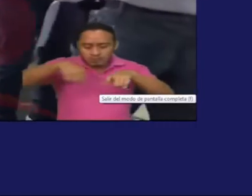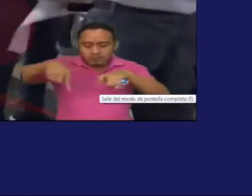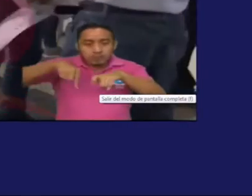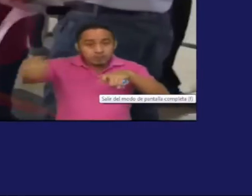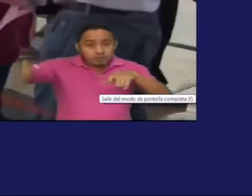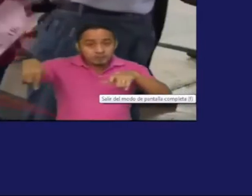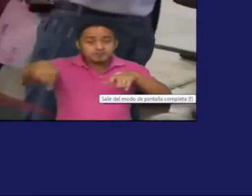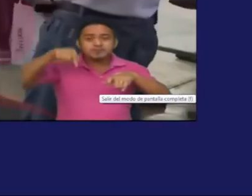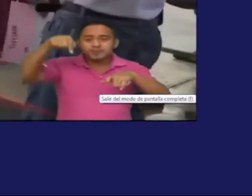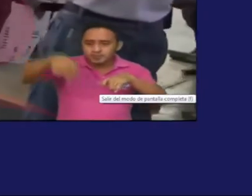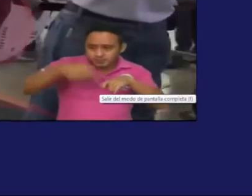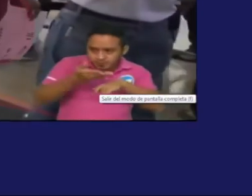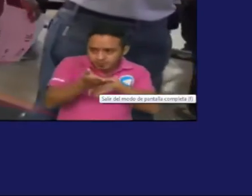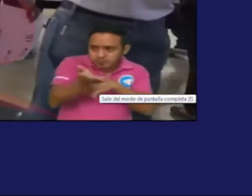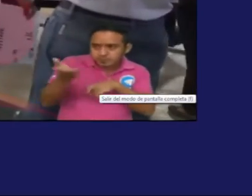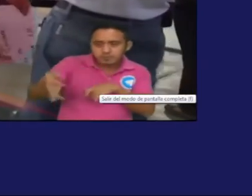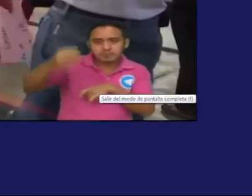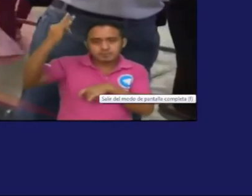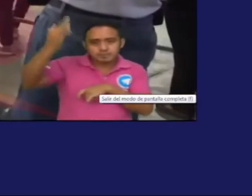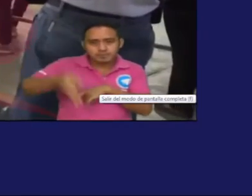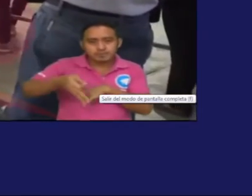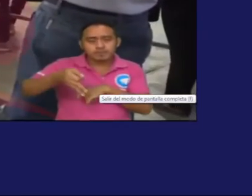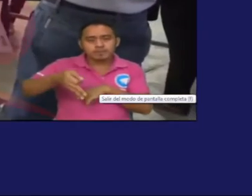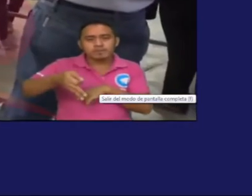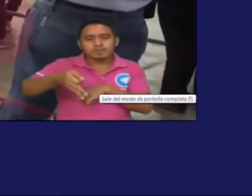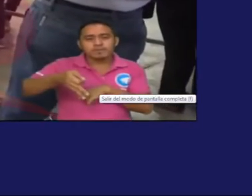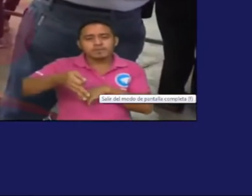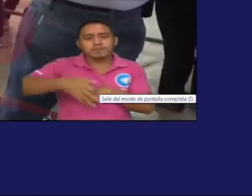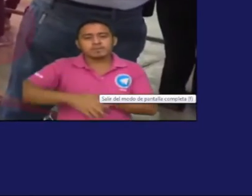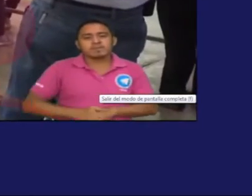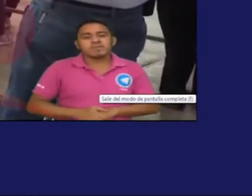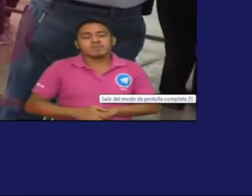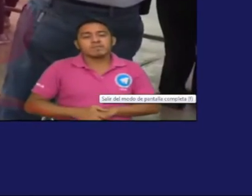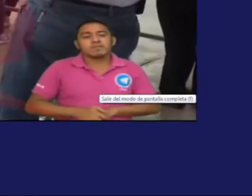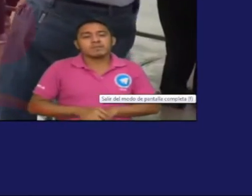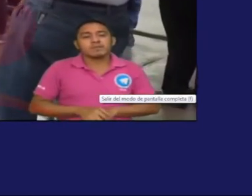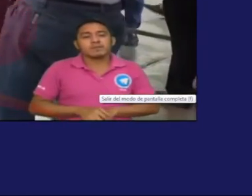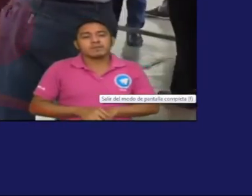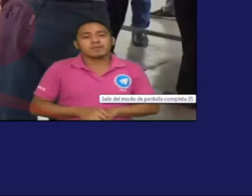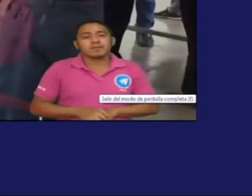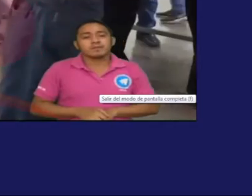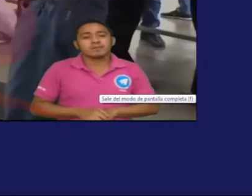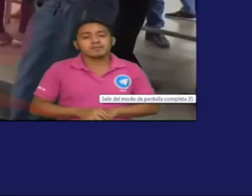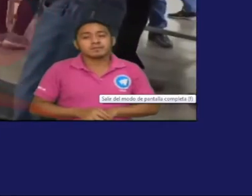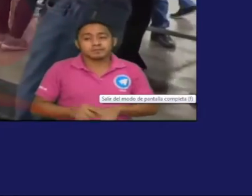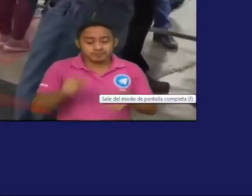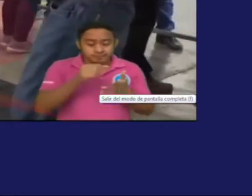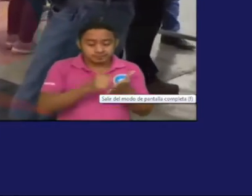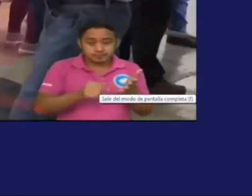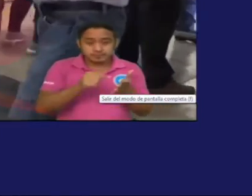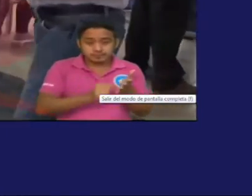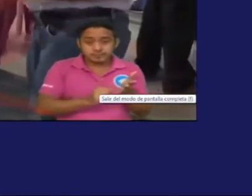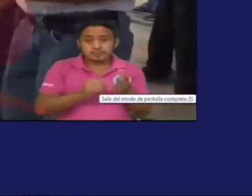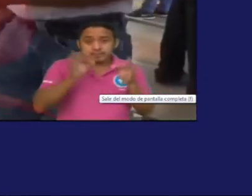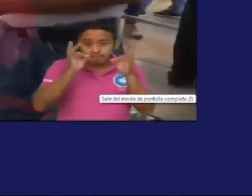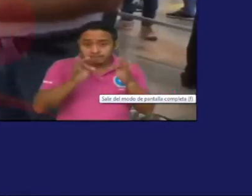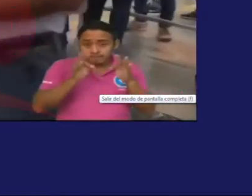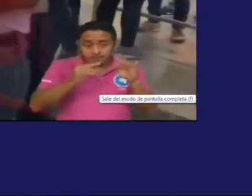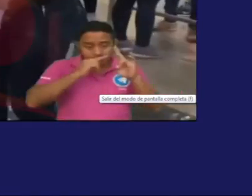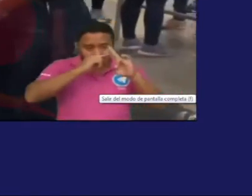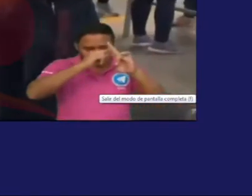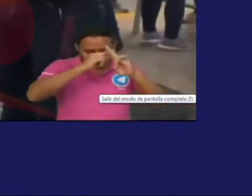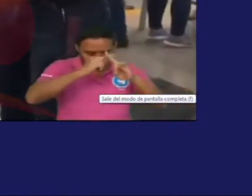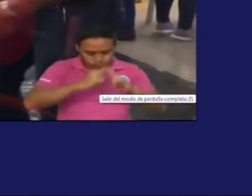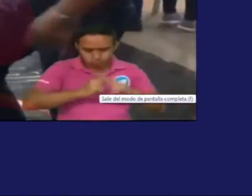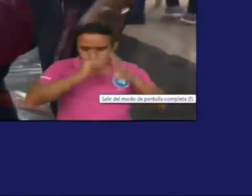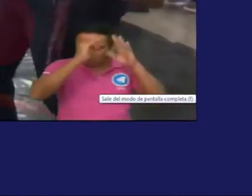ustedes hoy vamos a asegurar precisamente que en la boleta vayan los datos